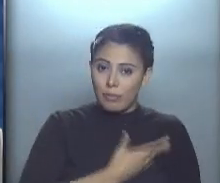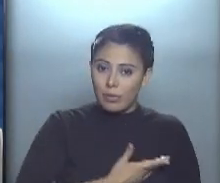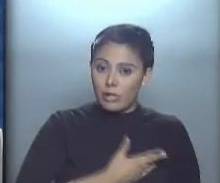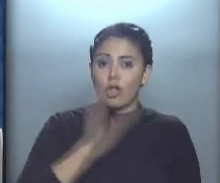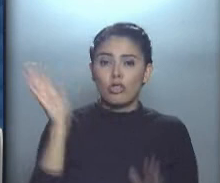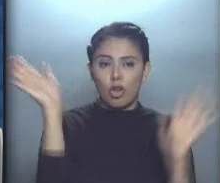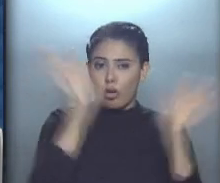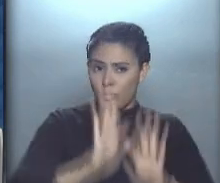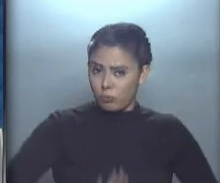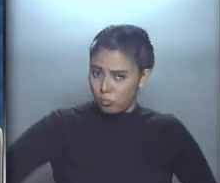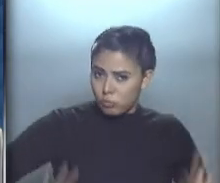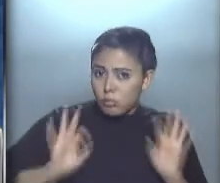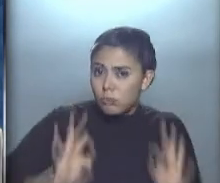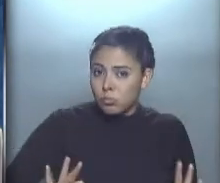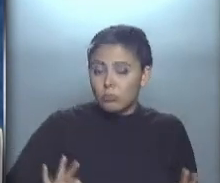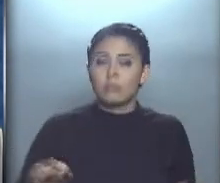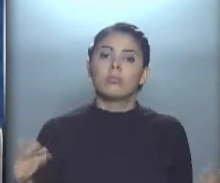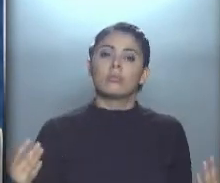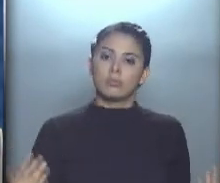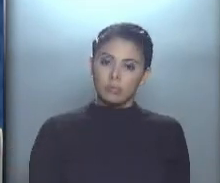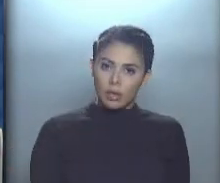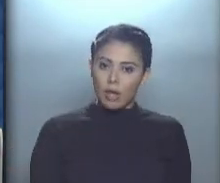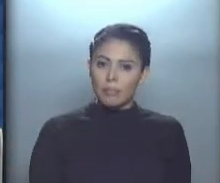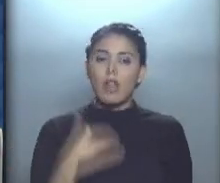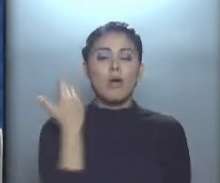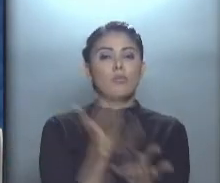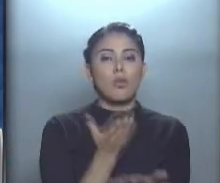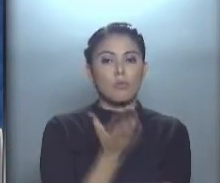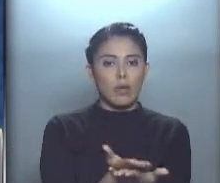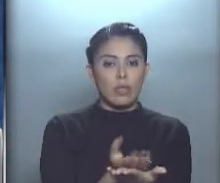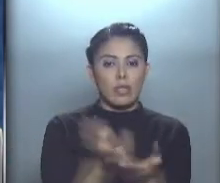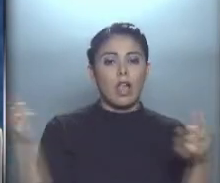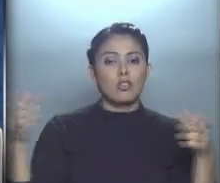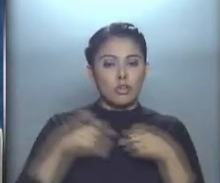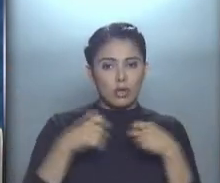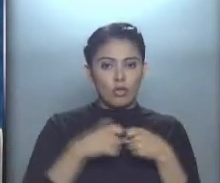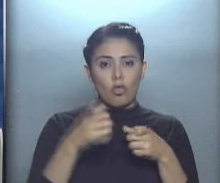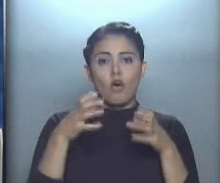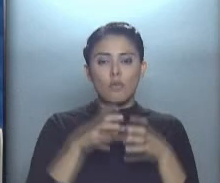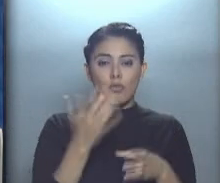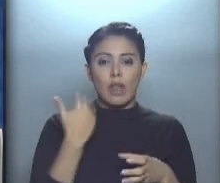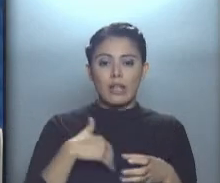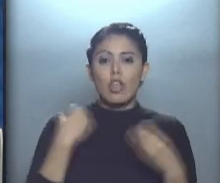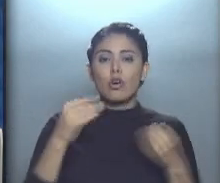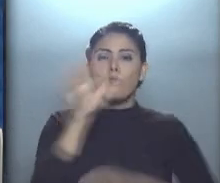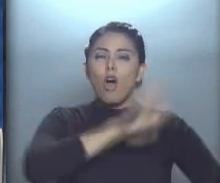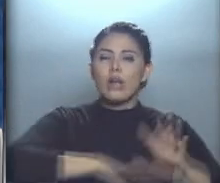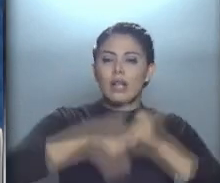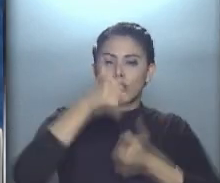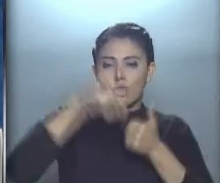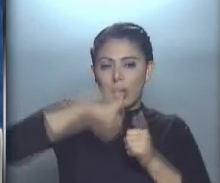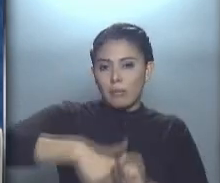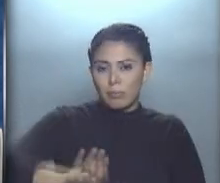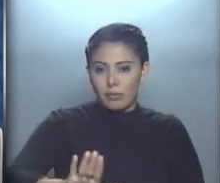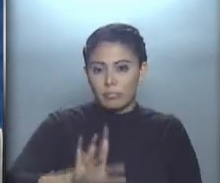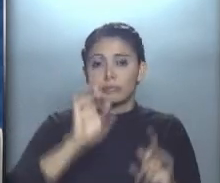debidamente ordenado. Esto incluye también la evaluación de la propuesta por parte de la Asociación del Fútbol Argentino de la organización de los torneos de aquí en adelante